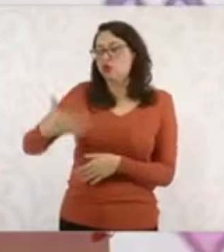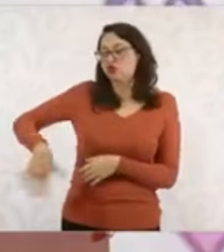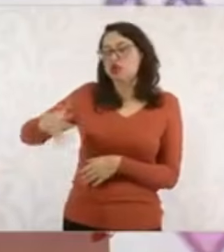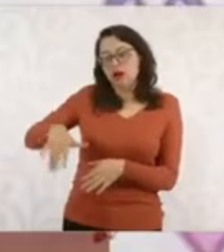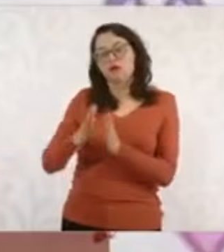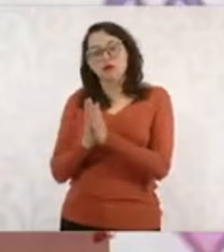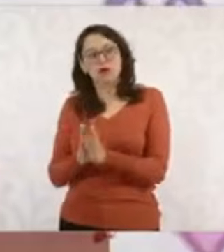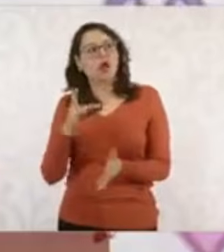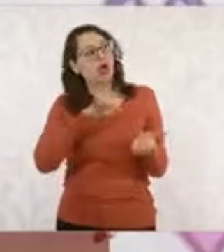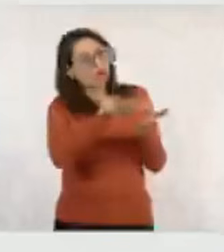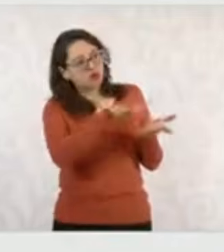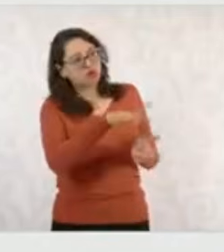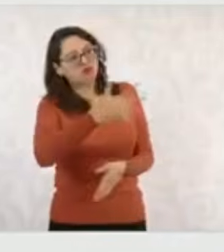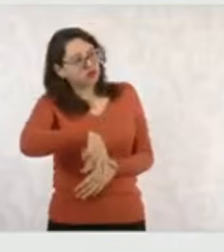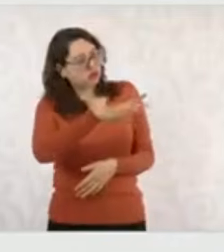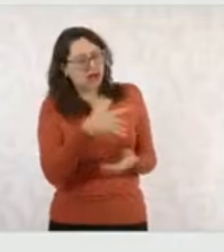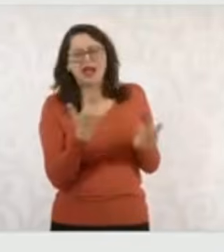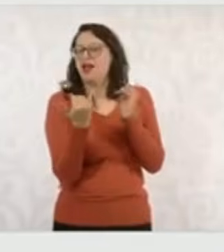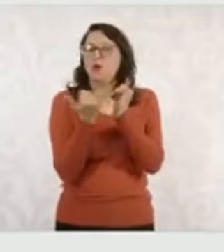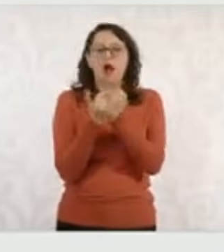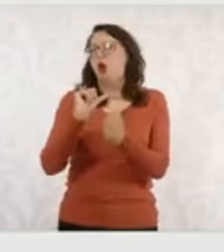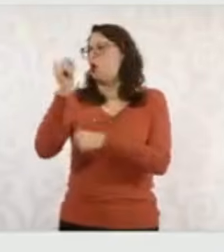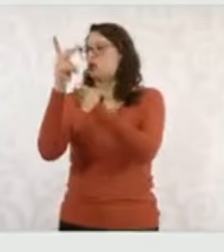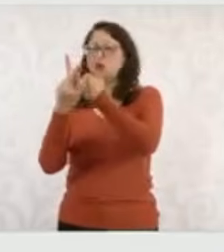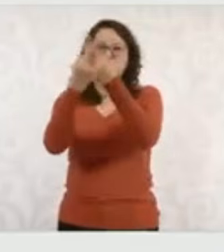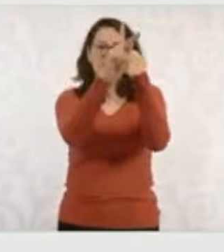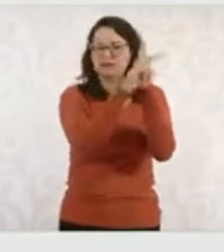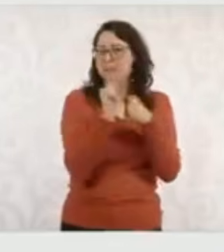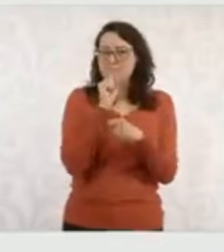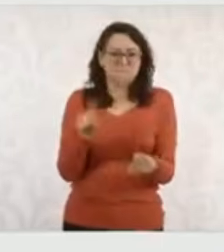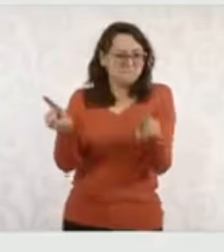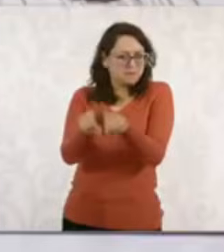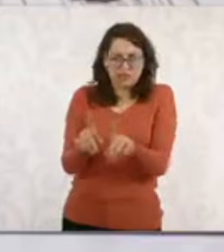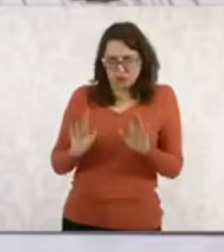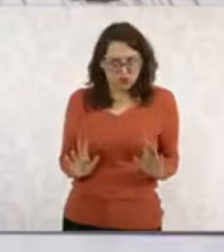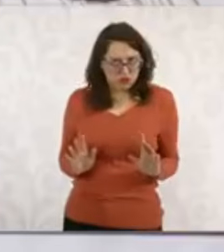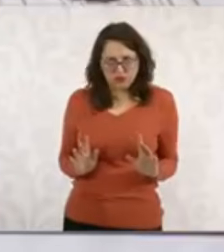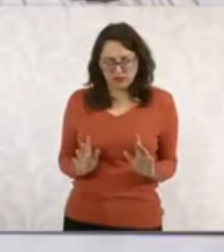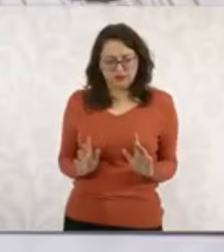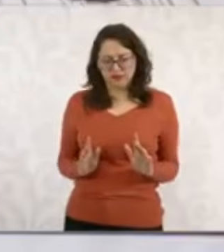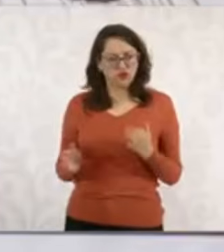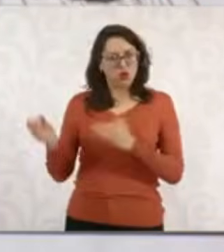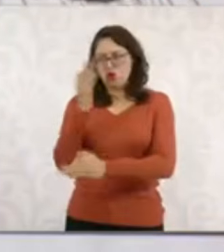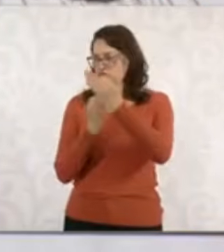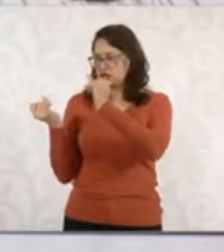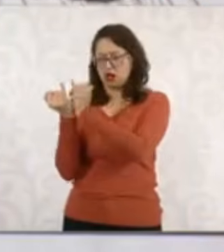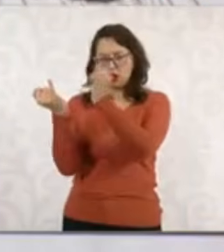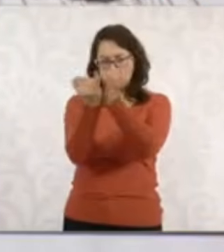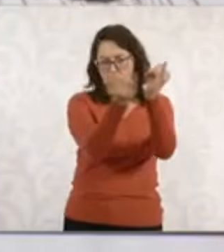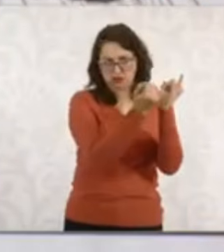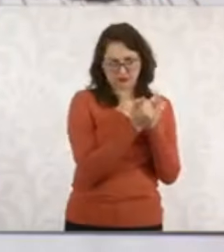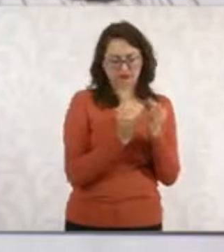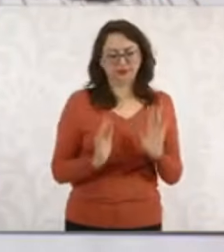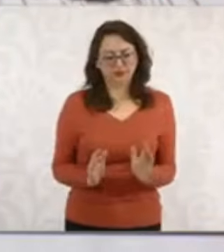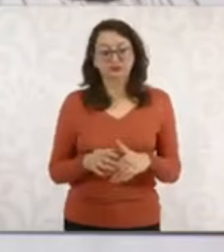para su detención. Como con otra autoridad, no solo con Estados Unidos, con otra autoridad es lo mismo. En el